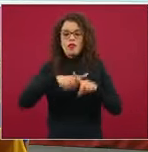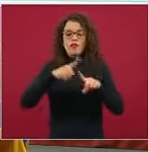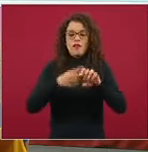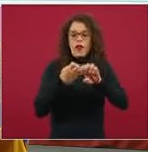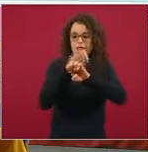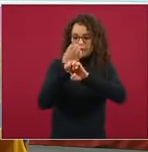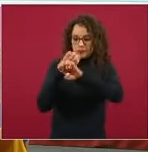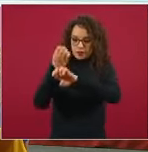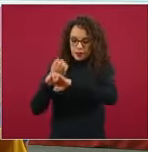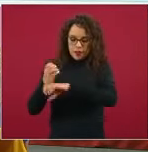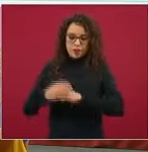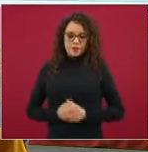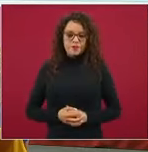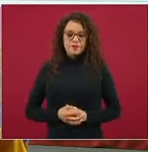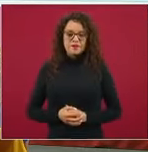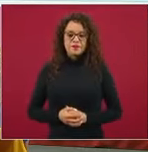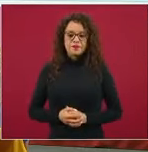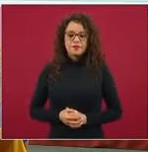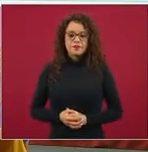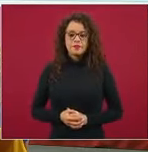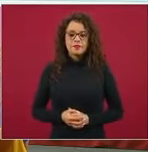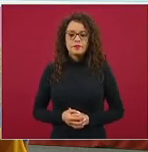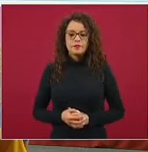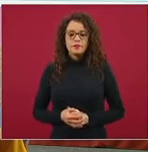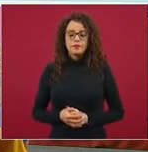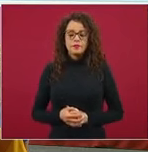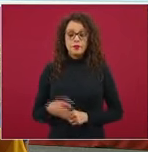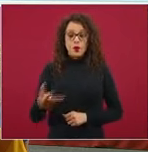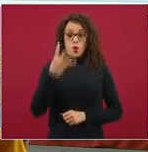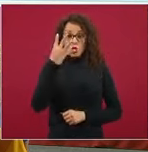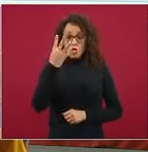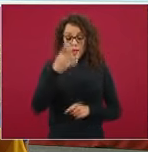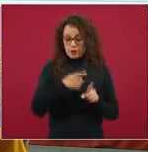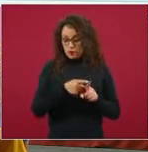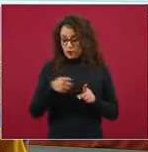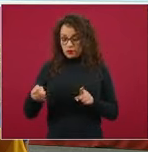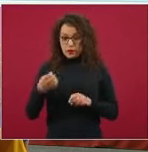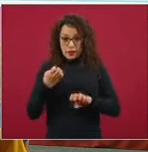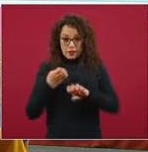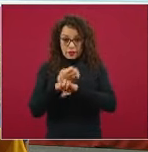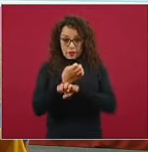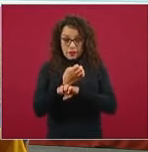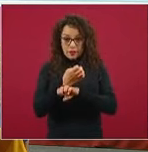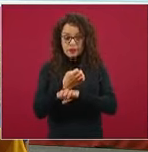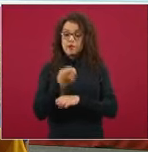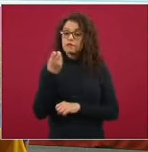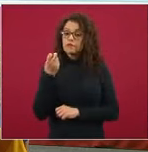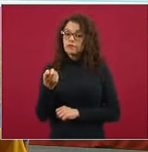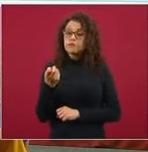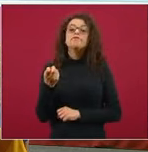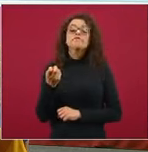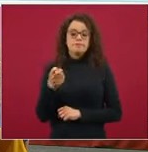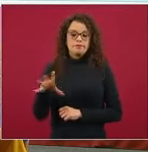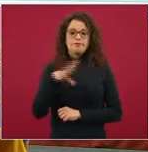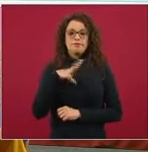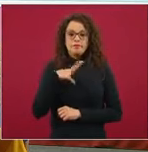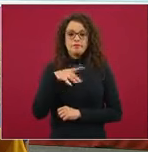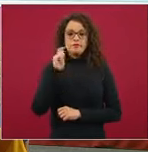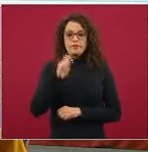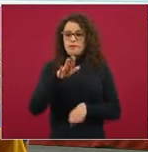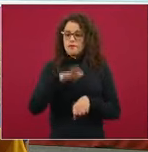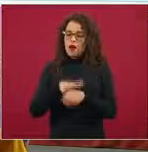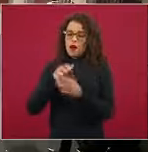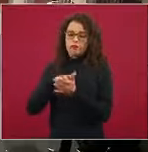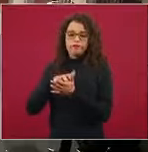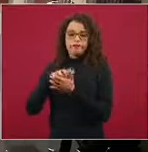entidades. Tampoco es mucho de llamar la atención que estas 4 entidades, pues de alguna manera son las que también concentran la mayor